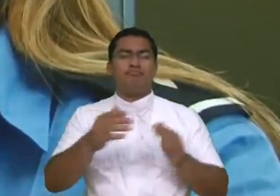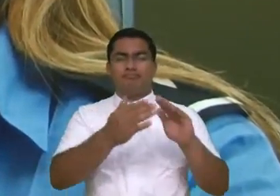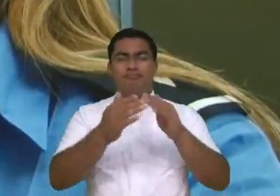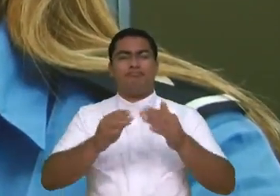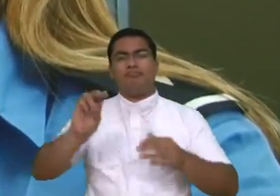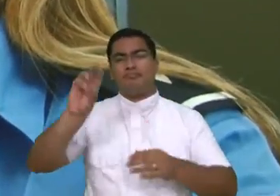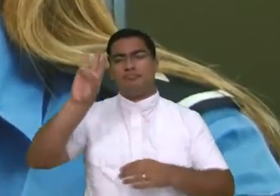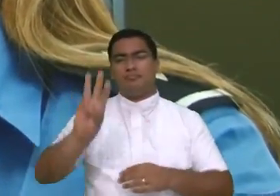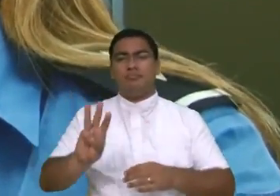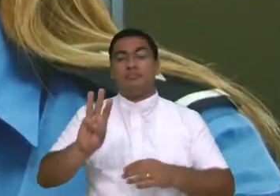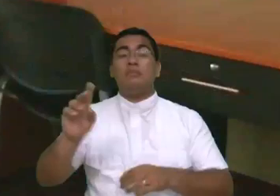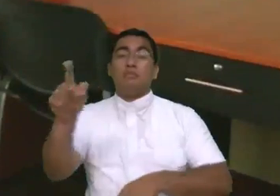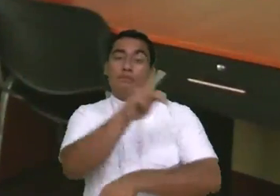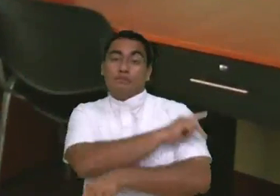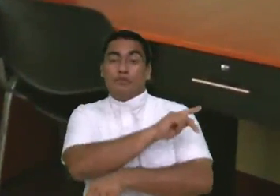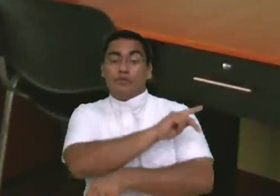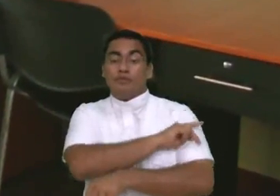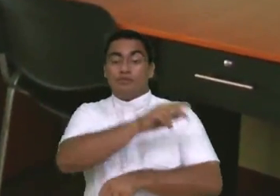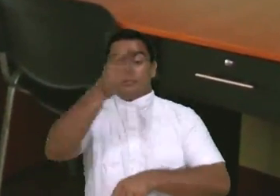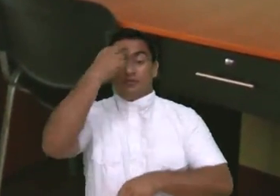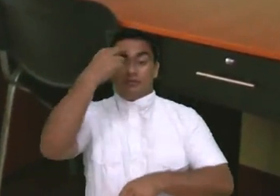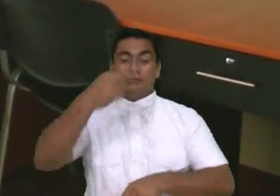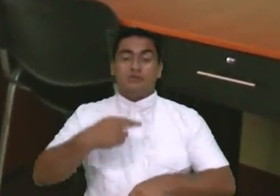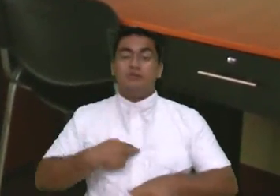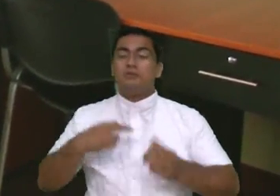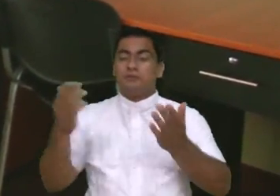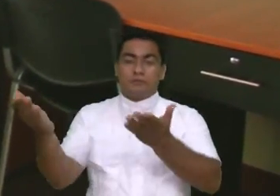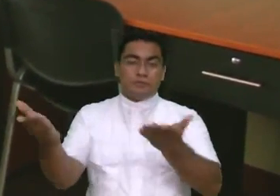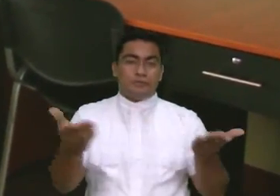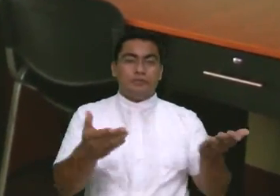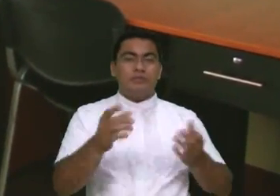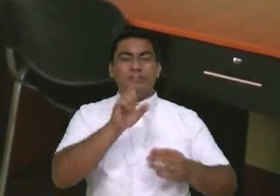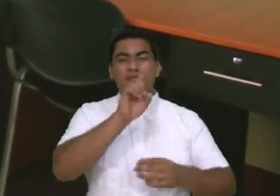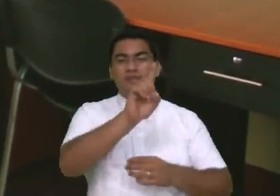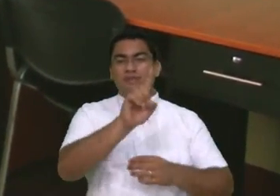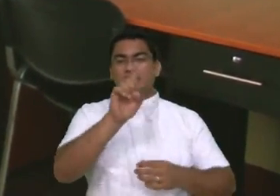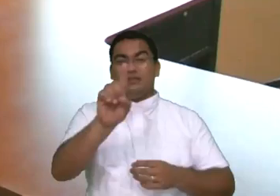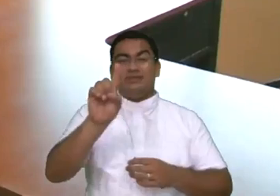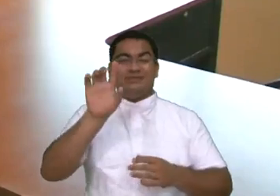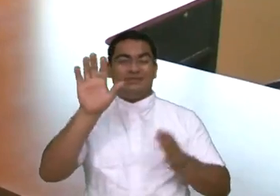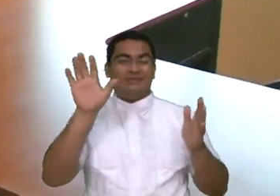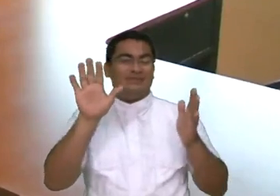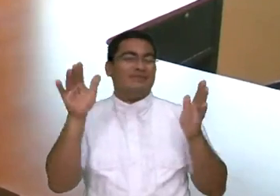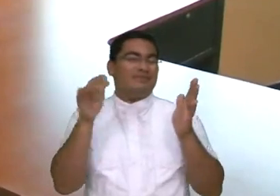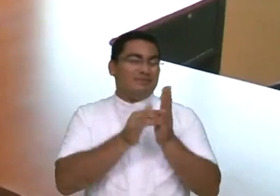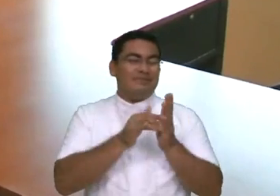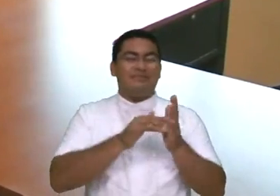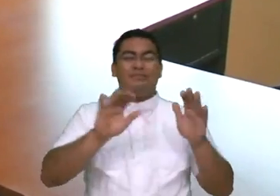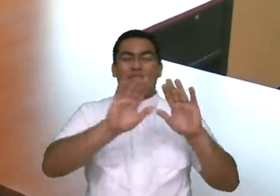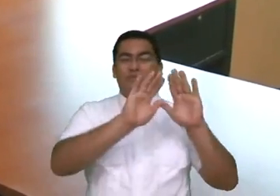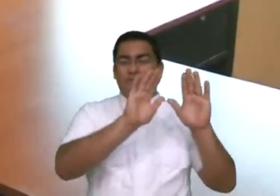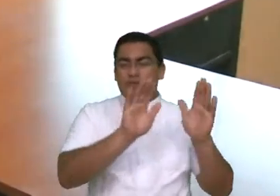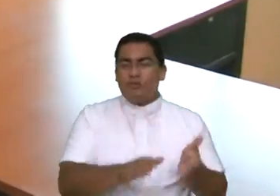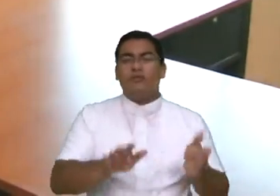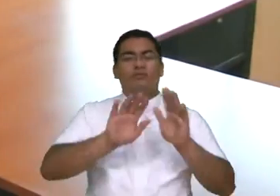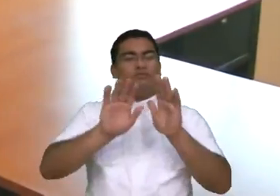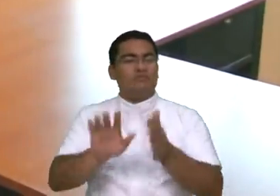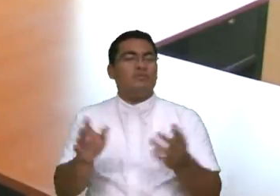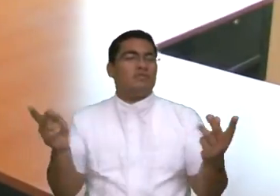la responsabilidad de atender más de 115.000 mujeres que habitan en los barrios de